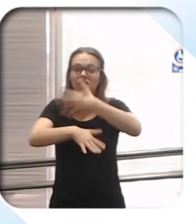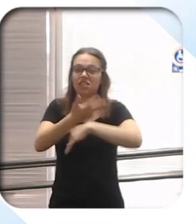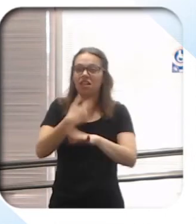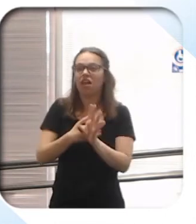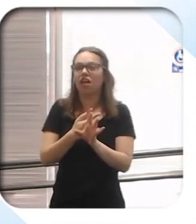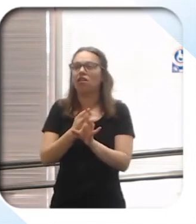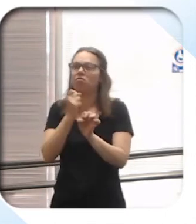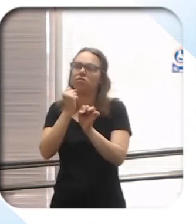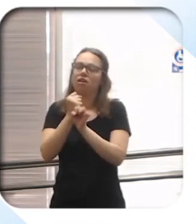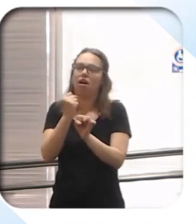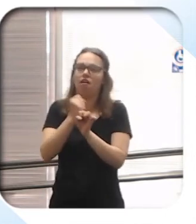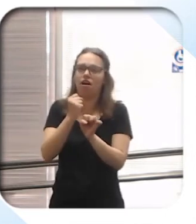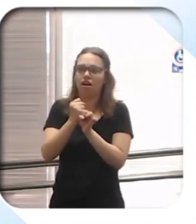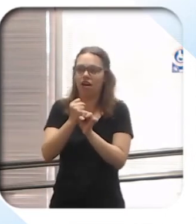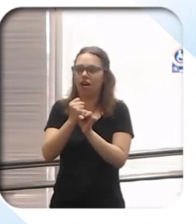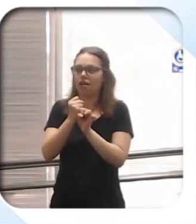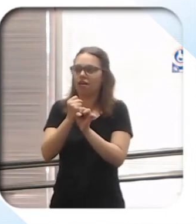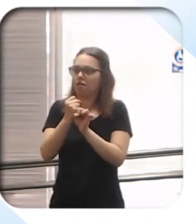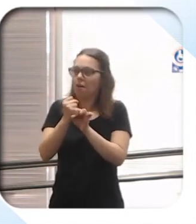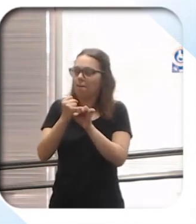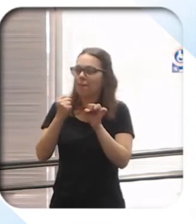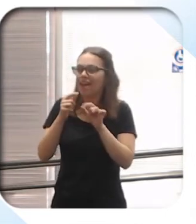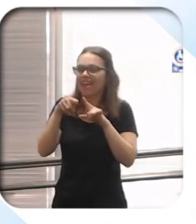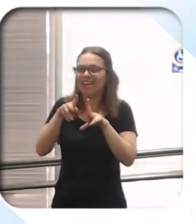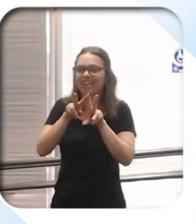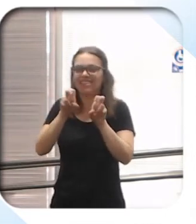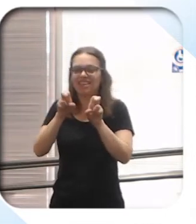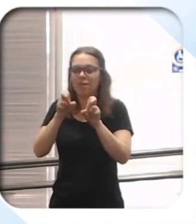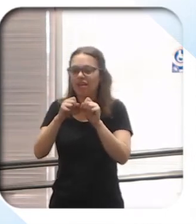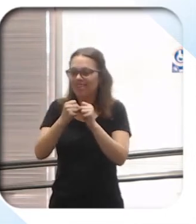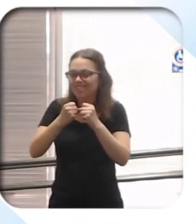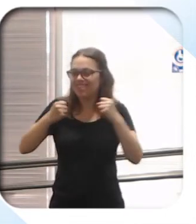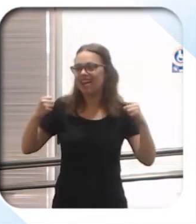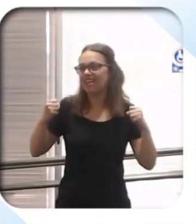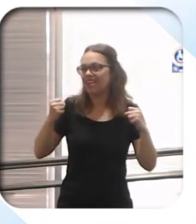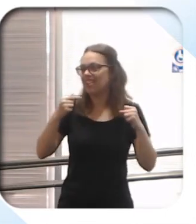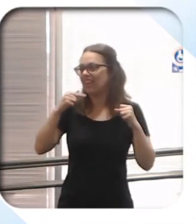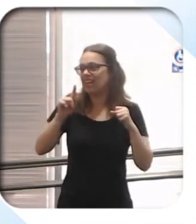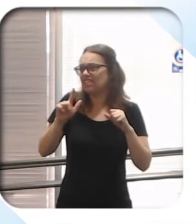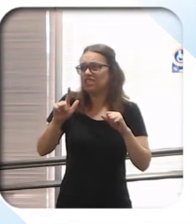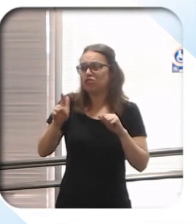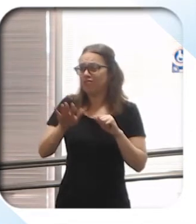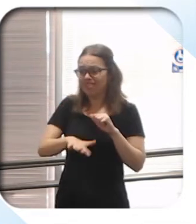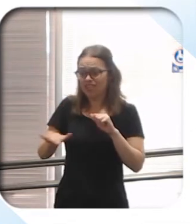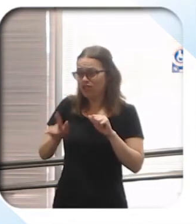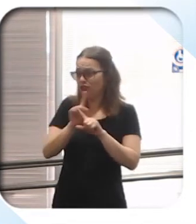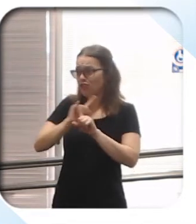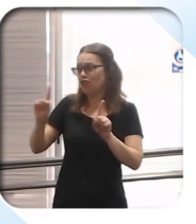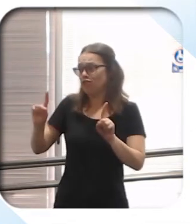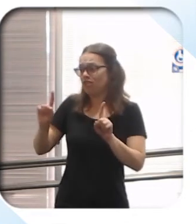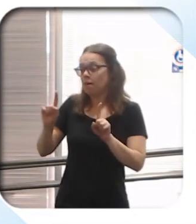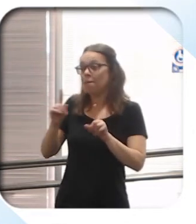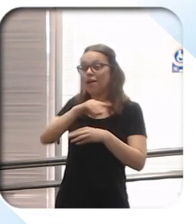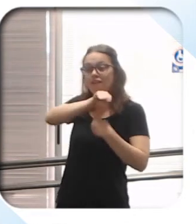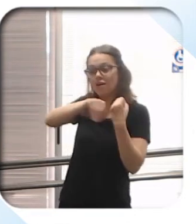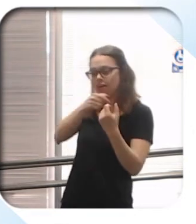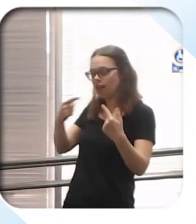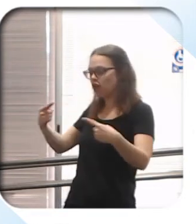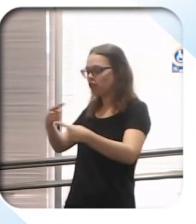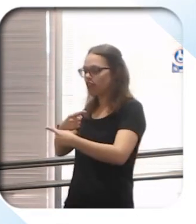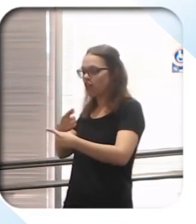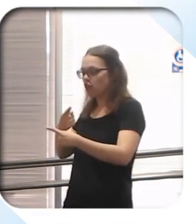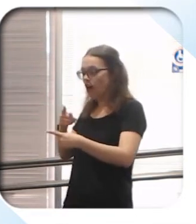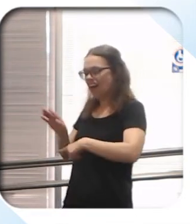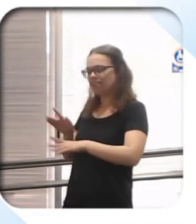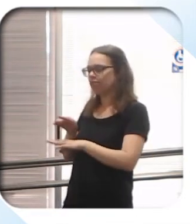trabajan arduamente para salir de la eternización en lo infantil y su familia trabaja para lo contrario. ¿No les parece?